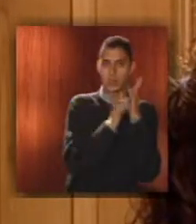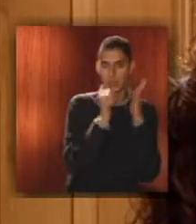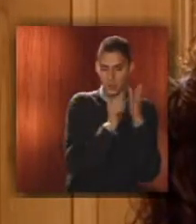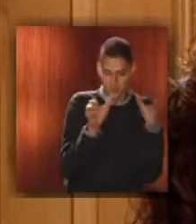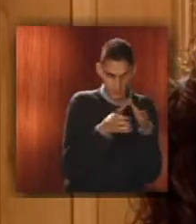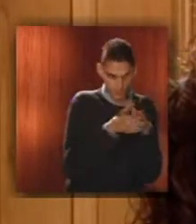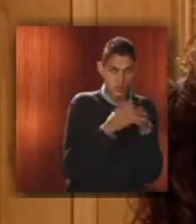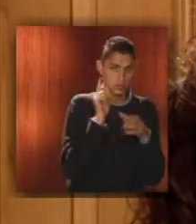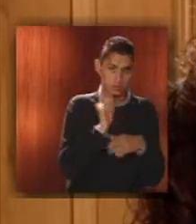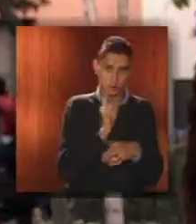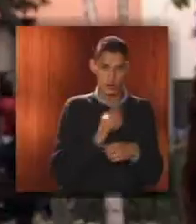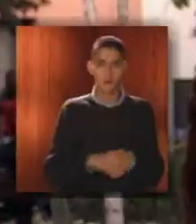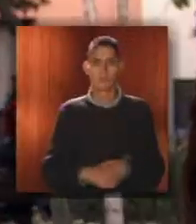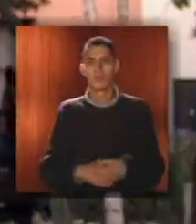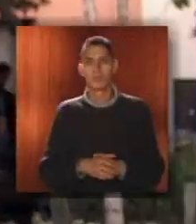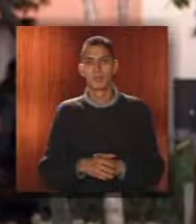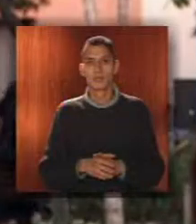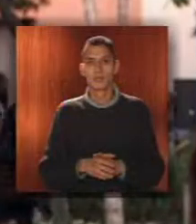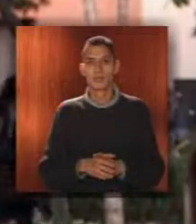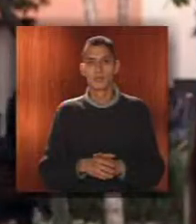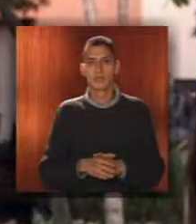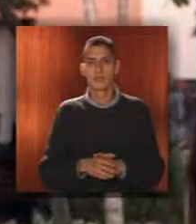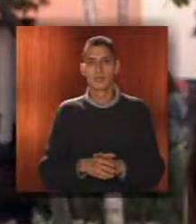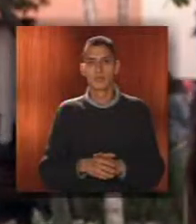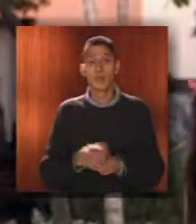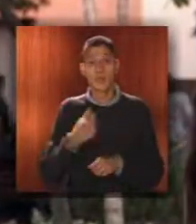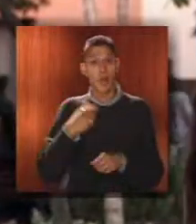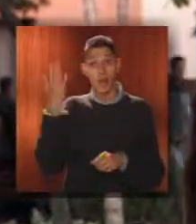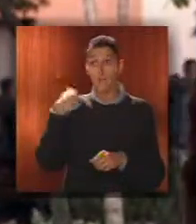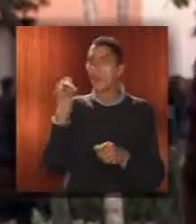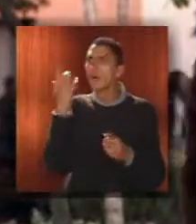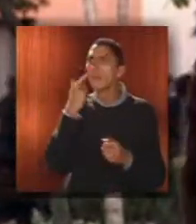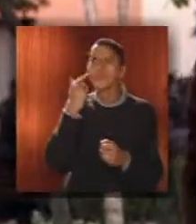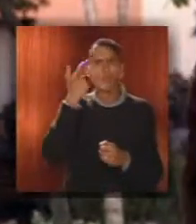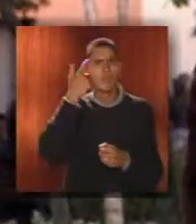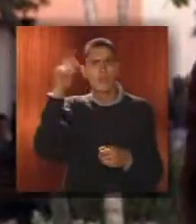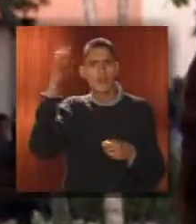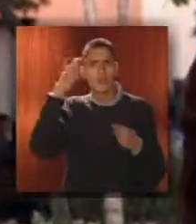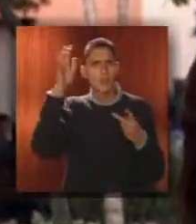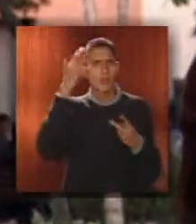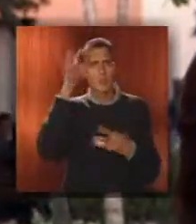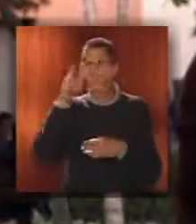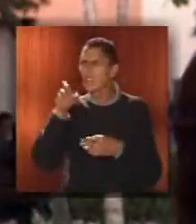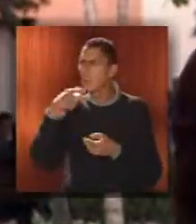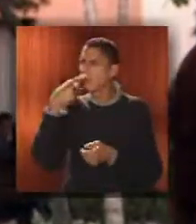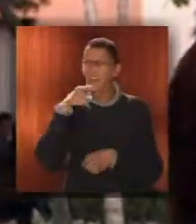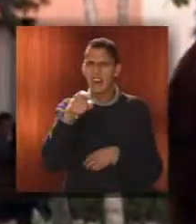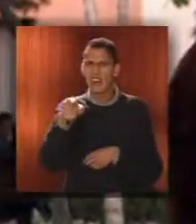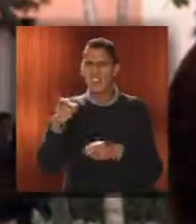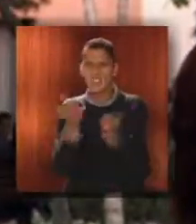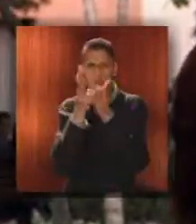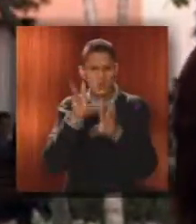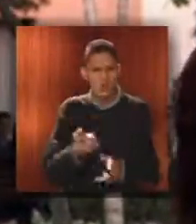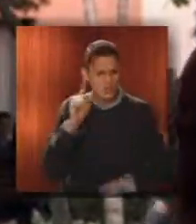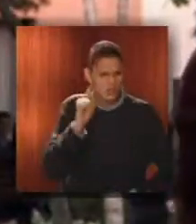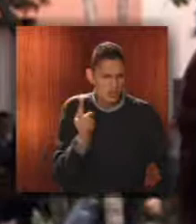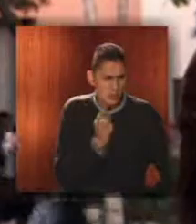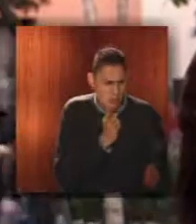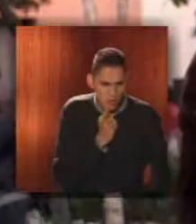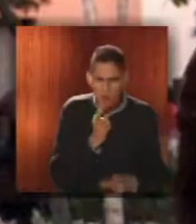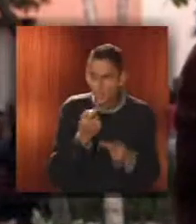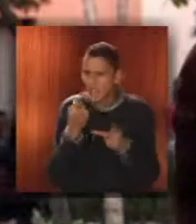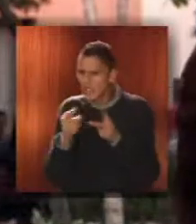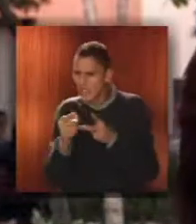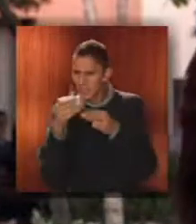académicos en conjunto. Una vez que supe esto, realmente tuve que empezarme a informar lo que era este